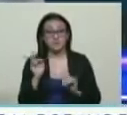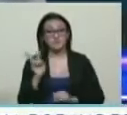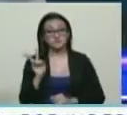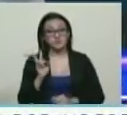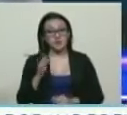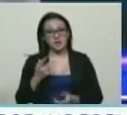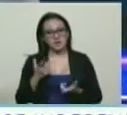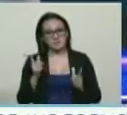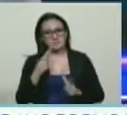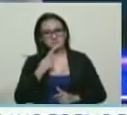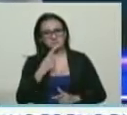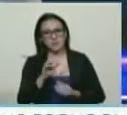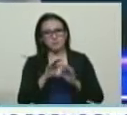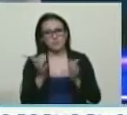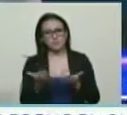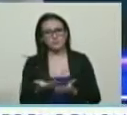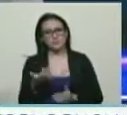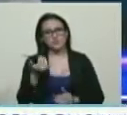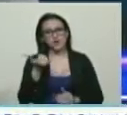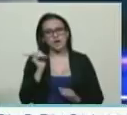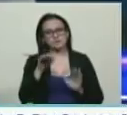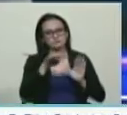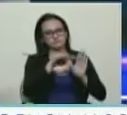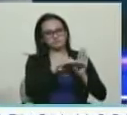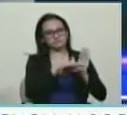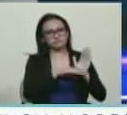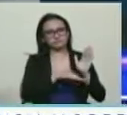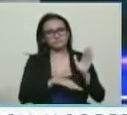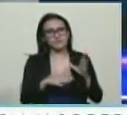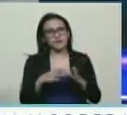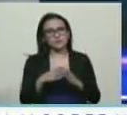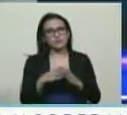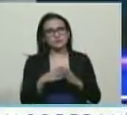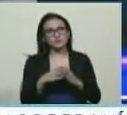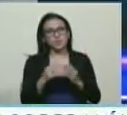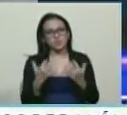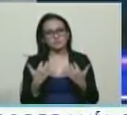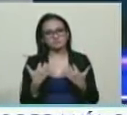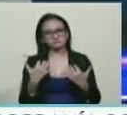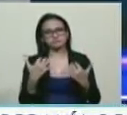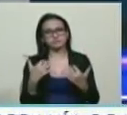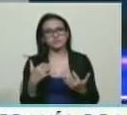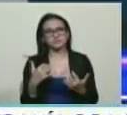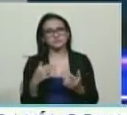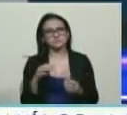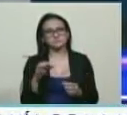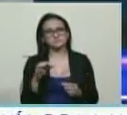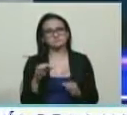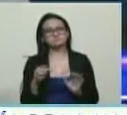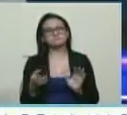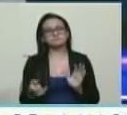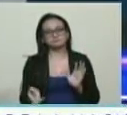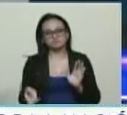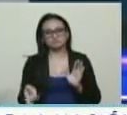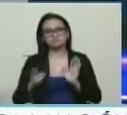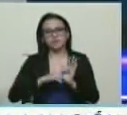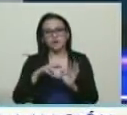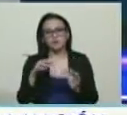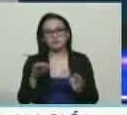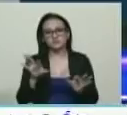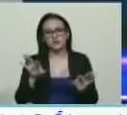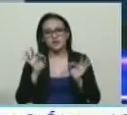mundo, tenemos todas, absolutamente todas nuestras instancias relegitimadas